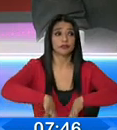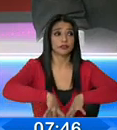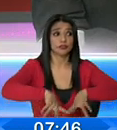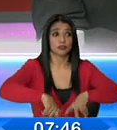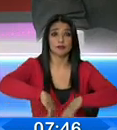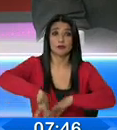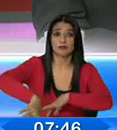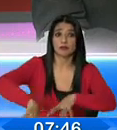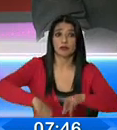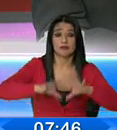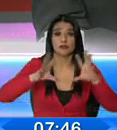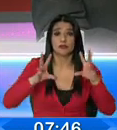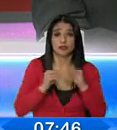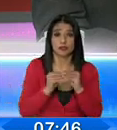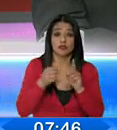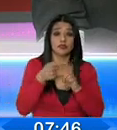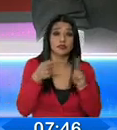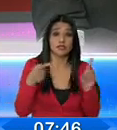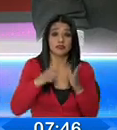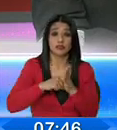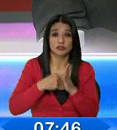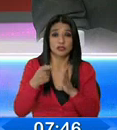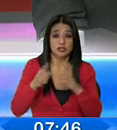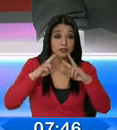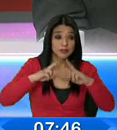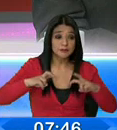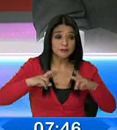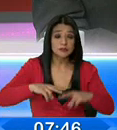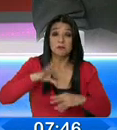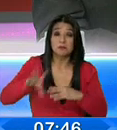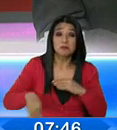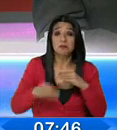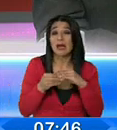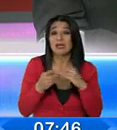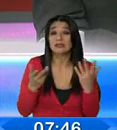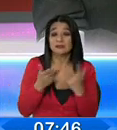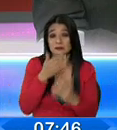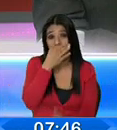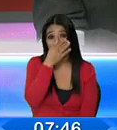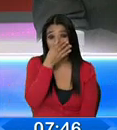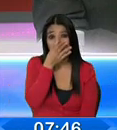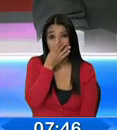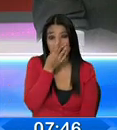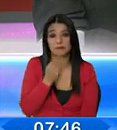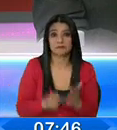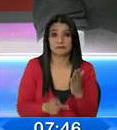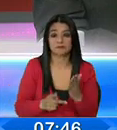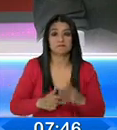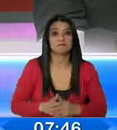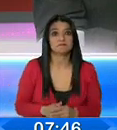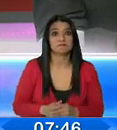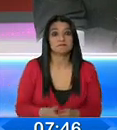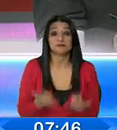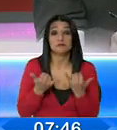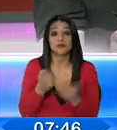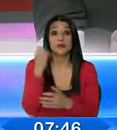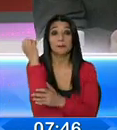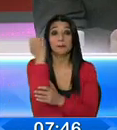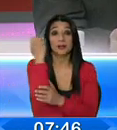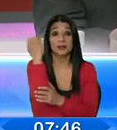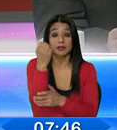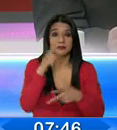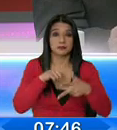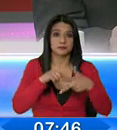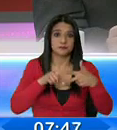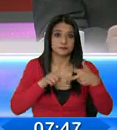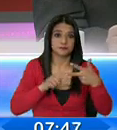hemos verificado desde la Contraloría en esta emergencia? Bueno, en esta emergencia nosotros tenemos tres tipos